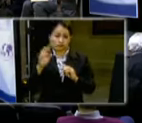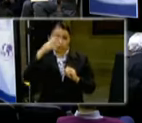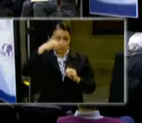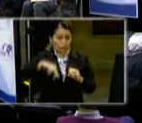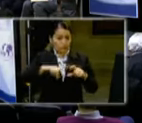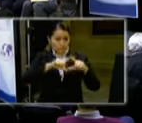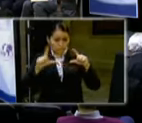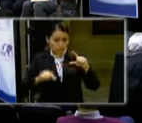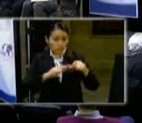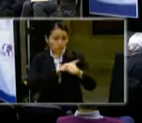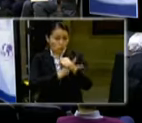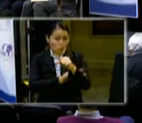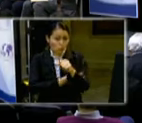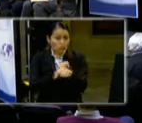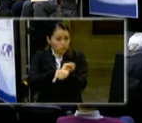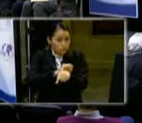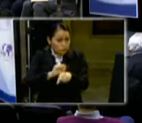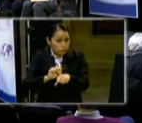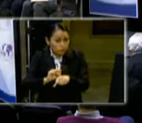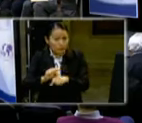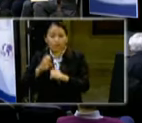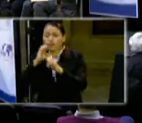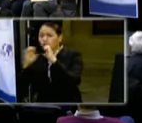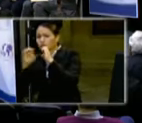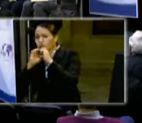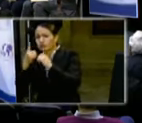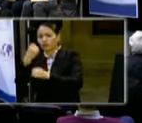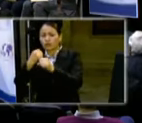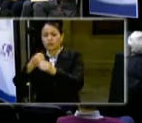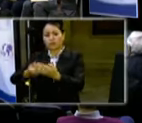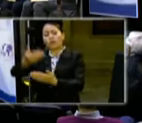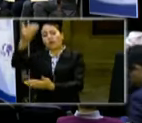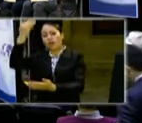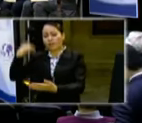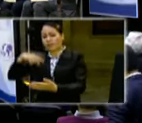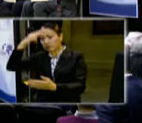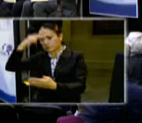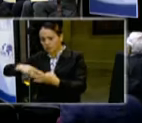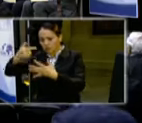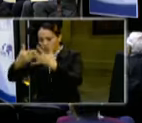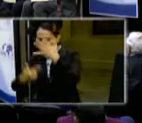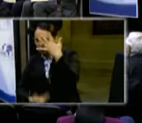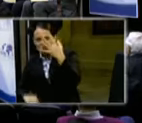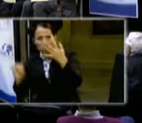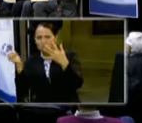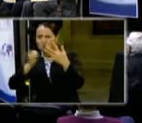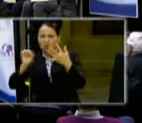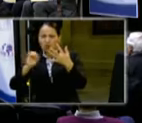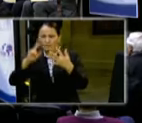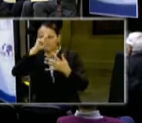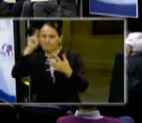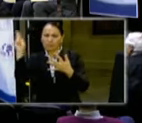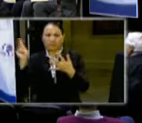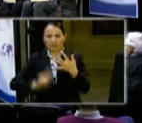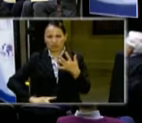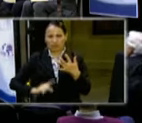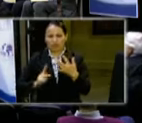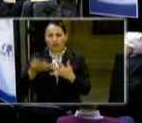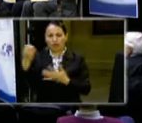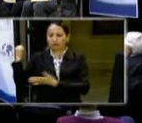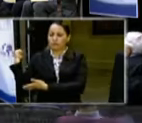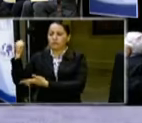blando? En la encuesta del año pasado, México ni siquiera figuraba en el ranking de poder blando. Y lo que es peor, en el Fondo para